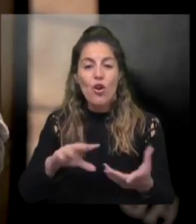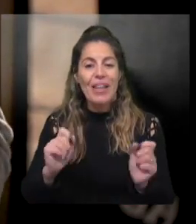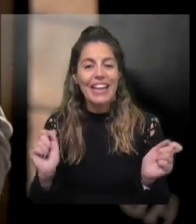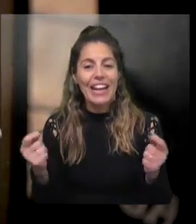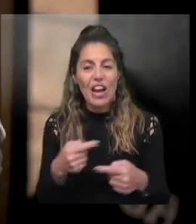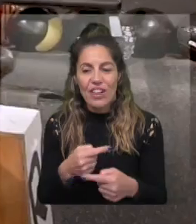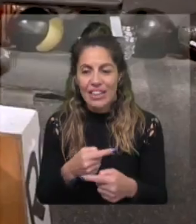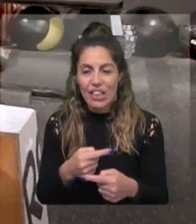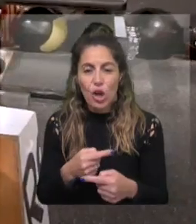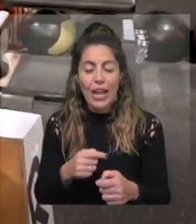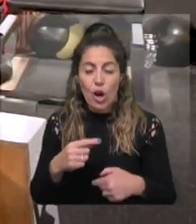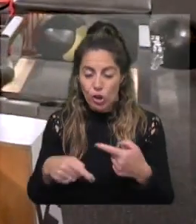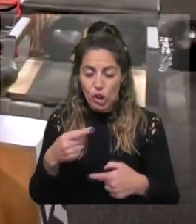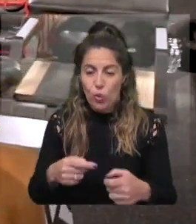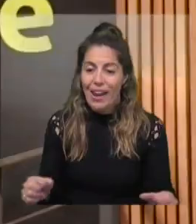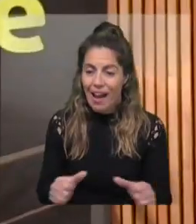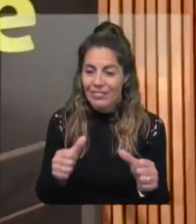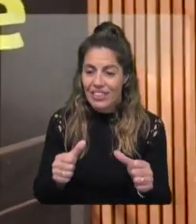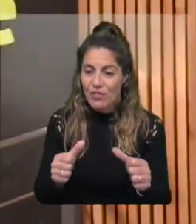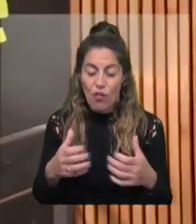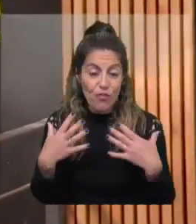activos físicamente.